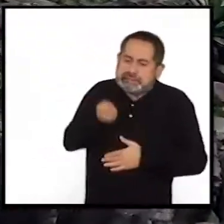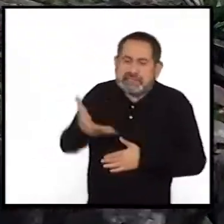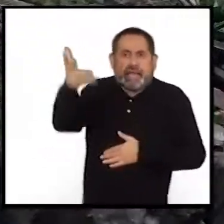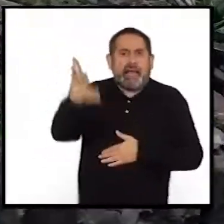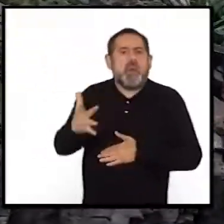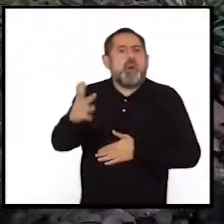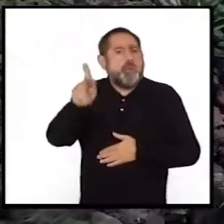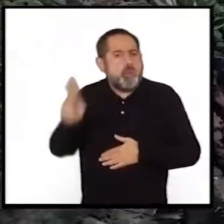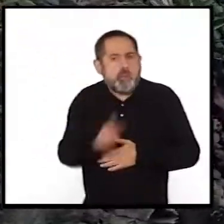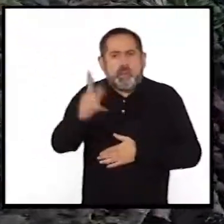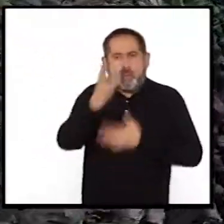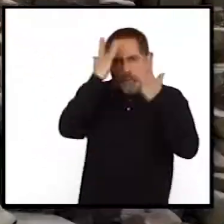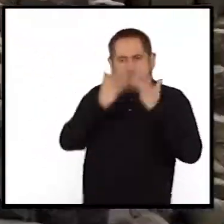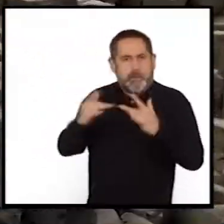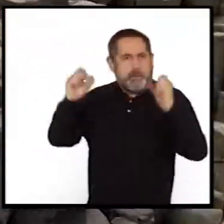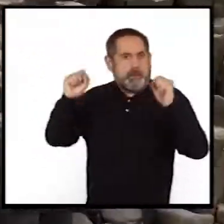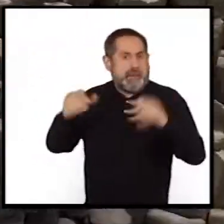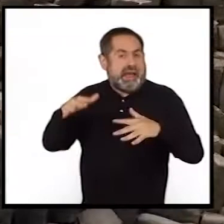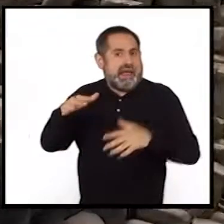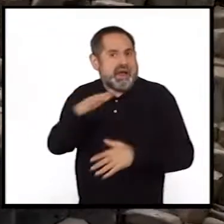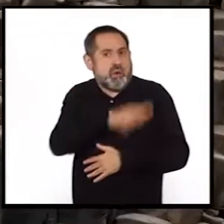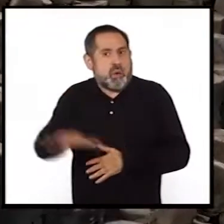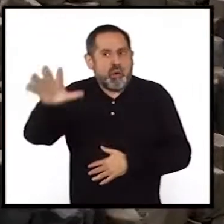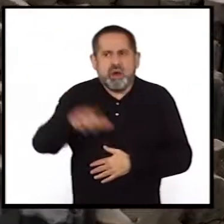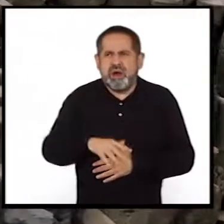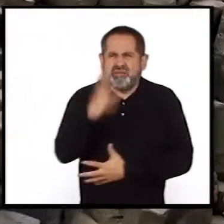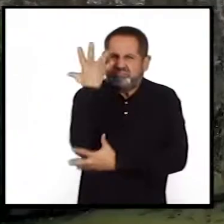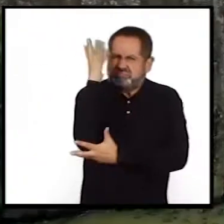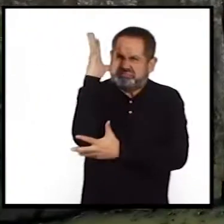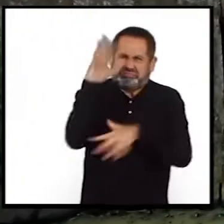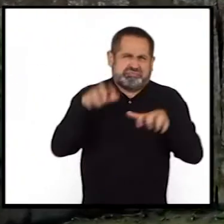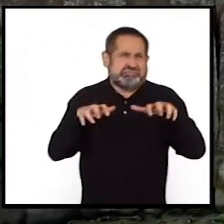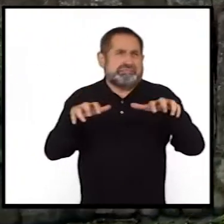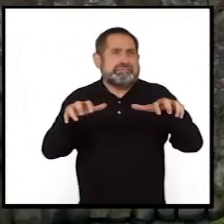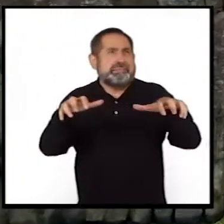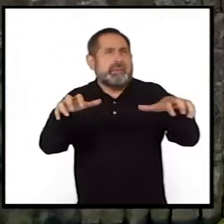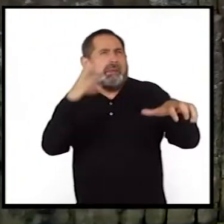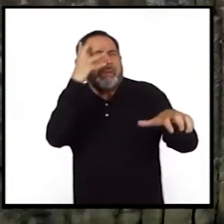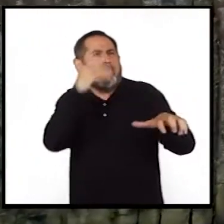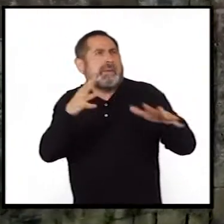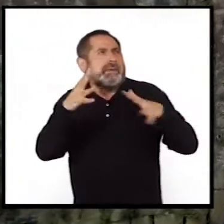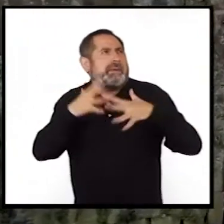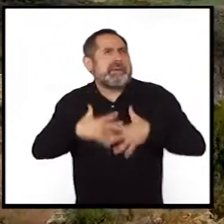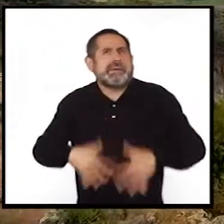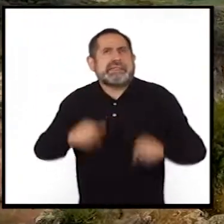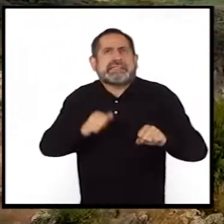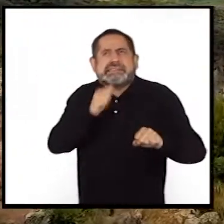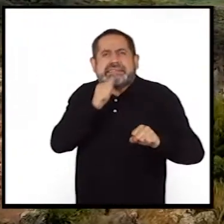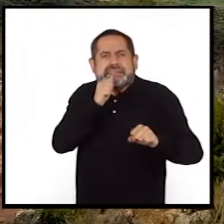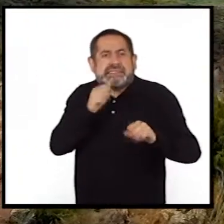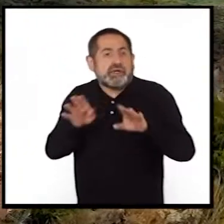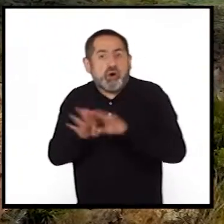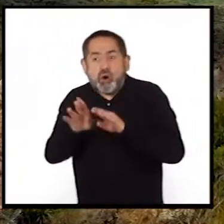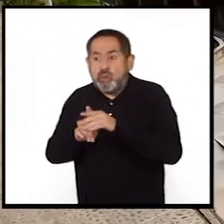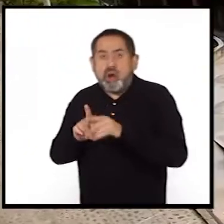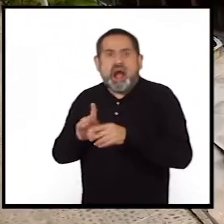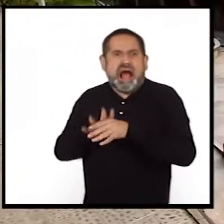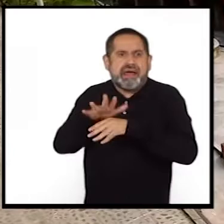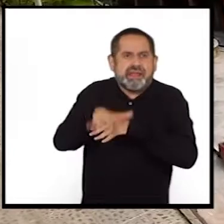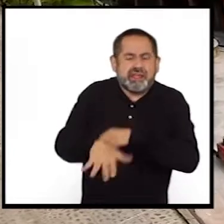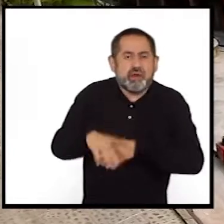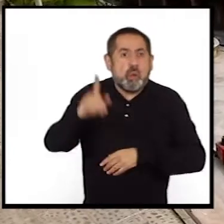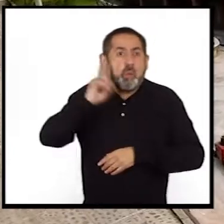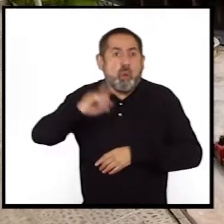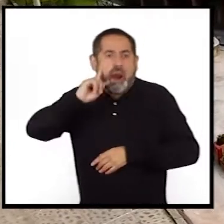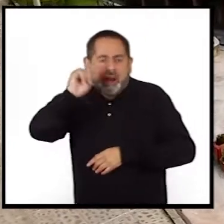sitio denominado como Pueblo Mágico, mítico lugar de bosques frondosos, acompañados de la leyenda de hadas